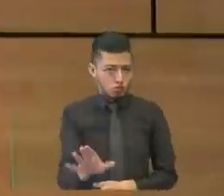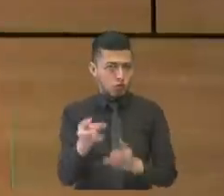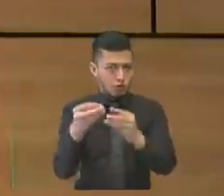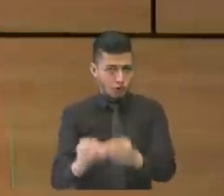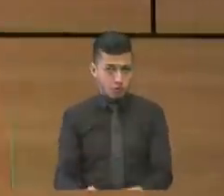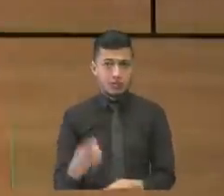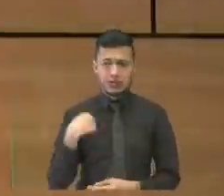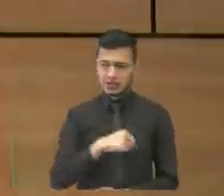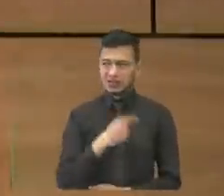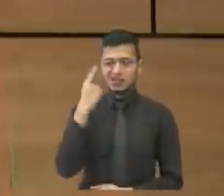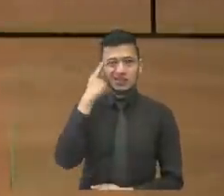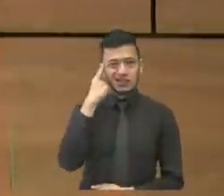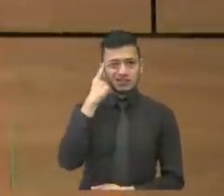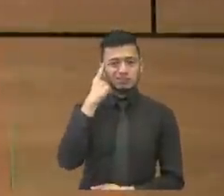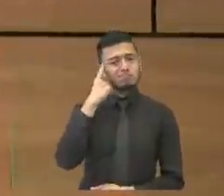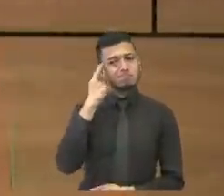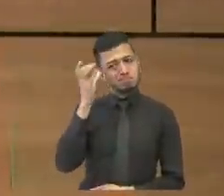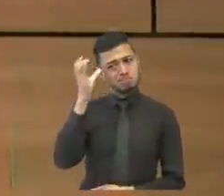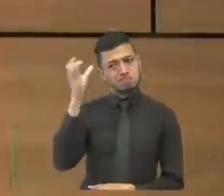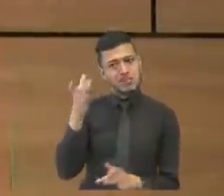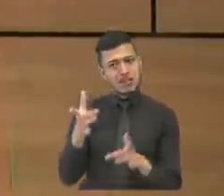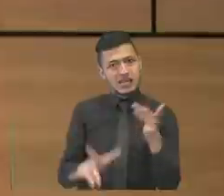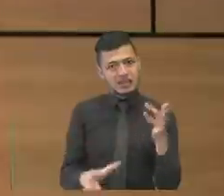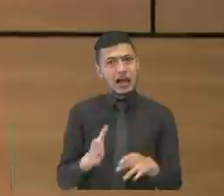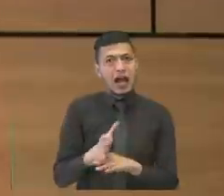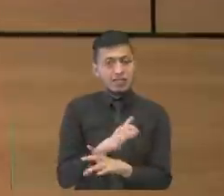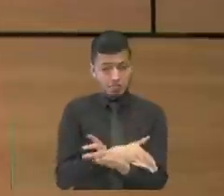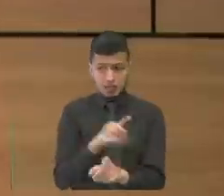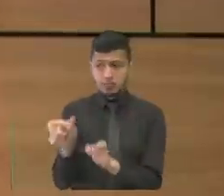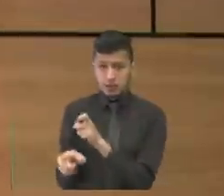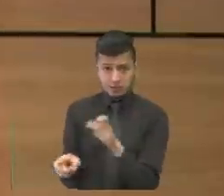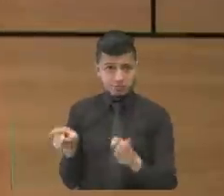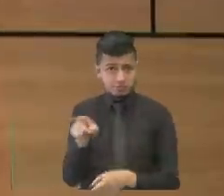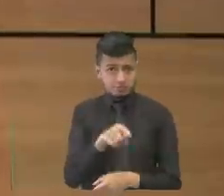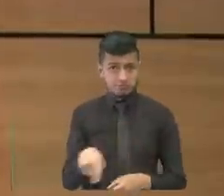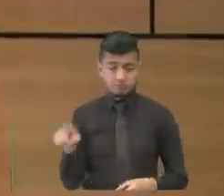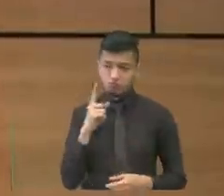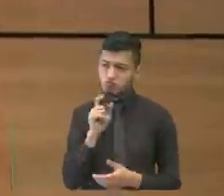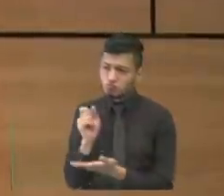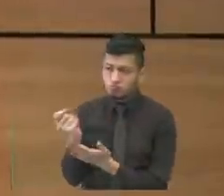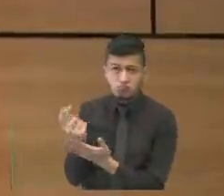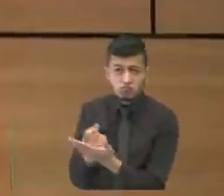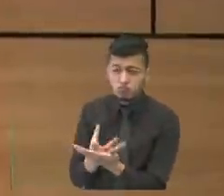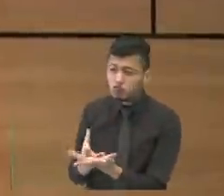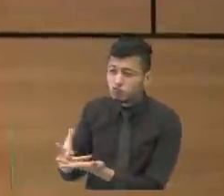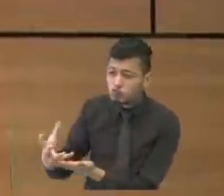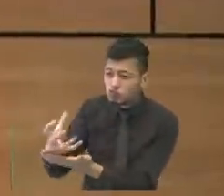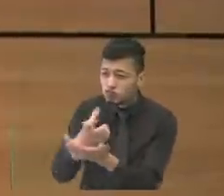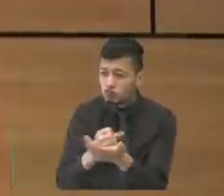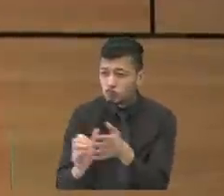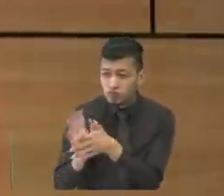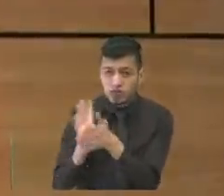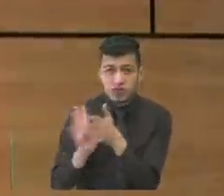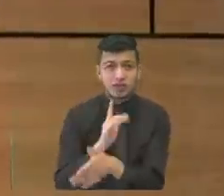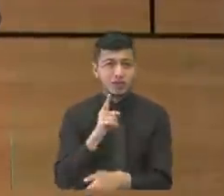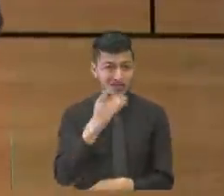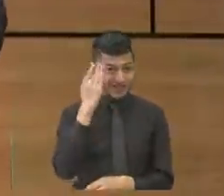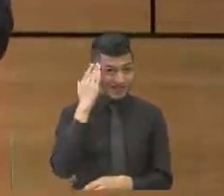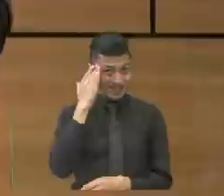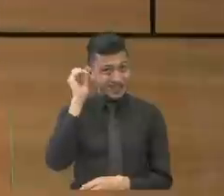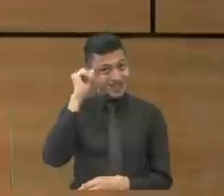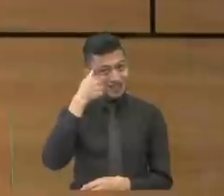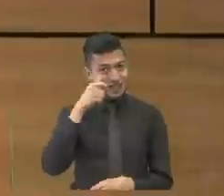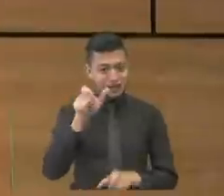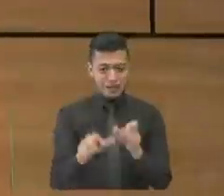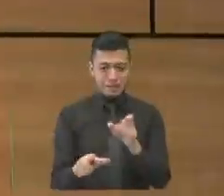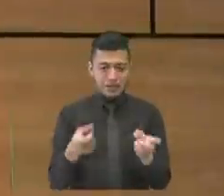nosotros creemos que conceptualmente, y de hecho así lo dijo también la gente en las encuestas, ustedes se acuerdan que en el Street Mix la gente podía hacer